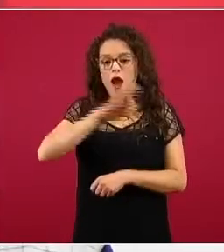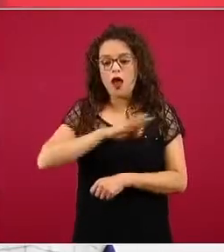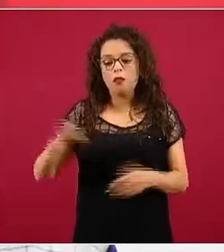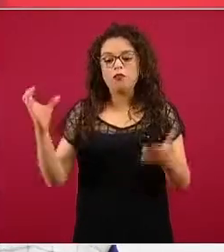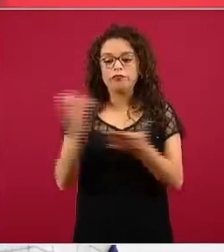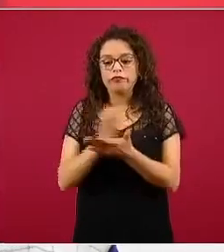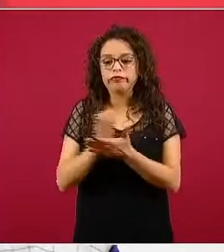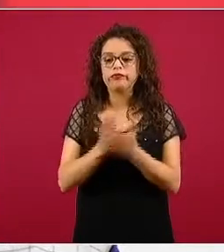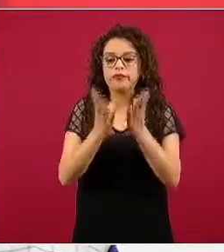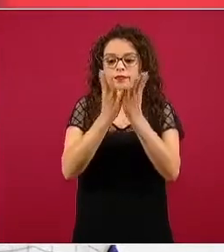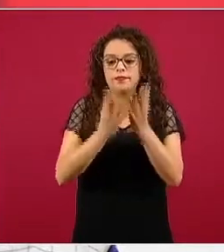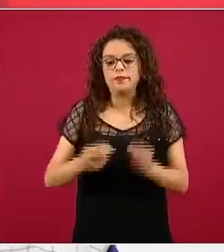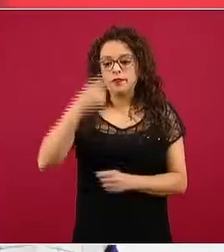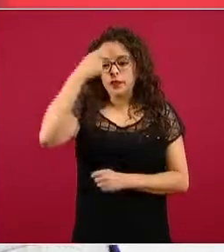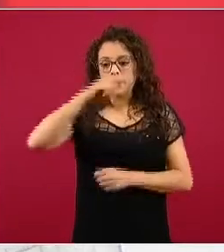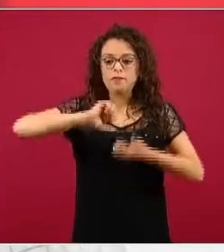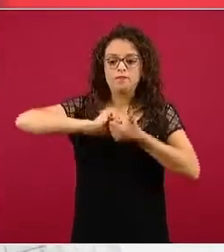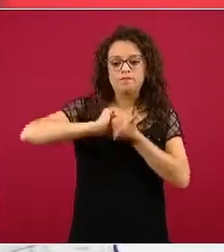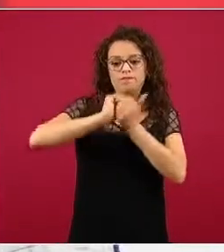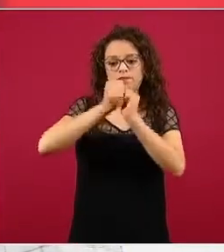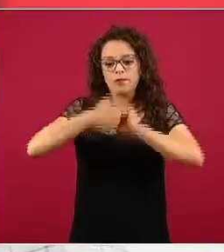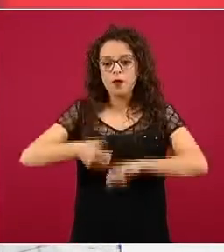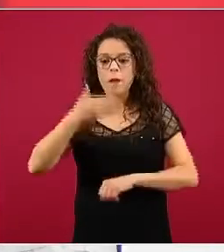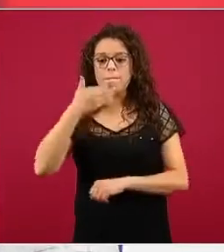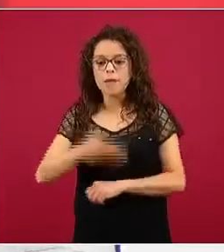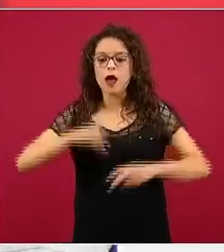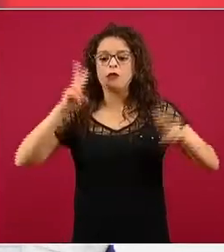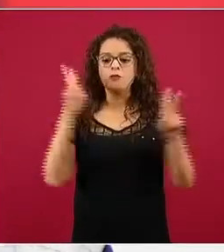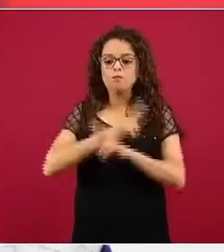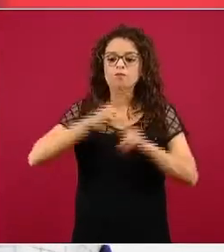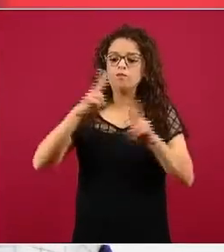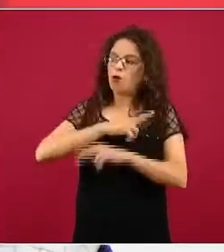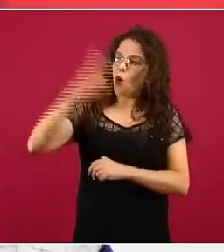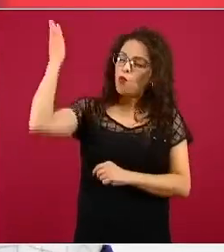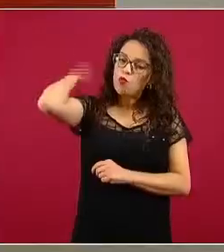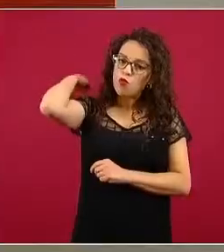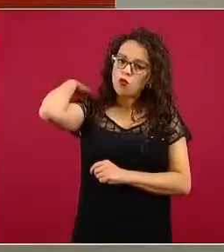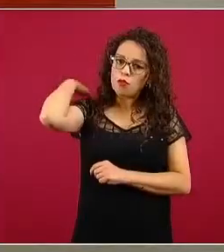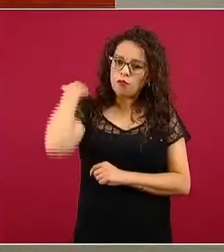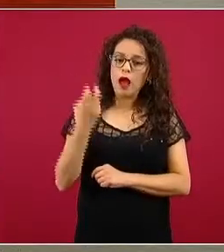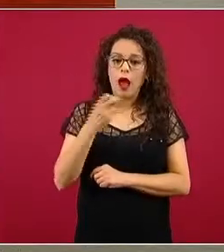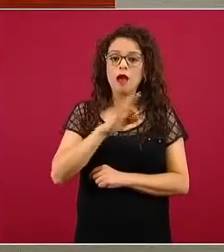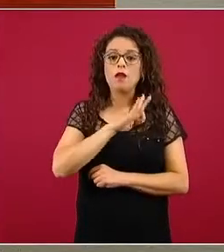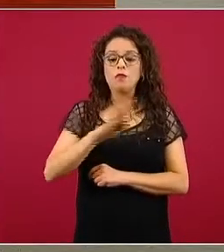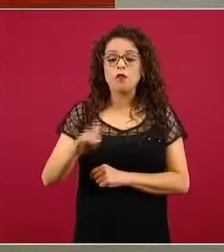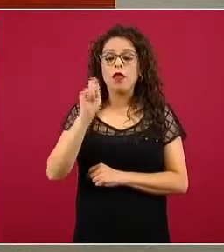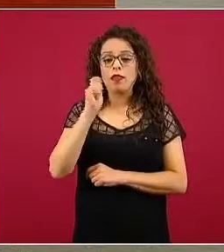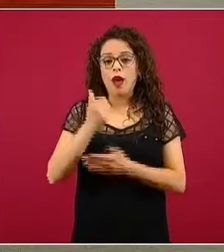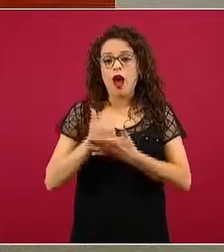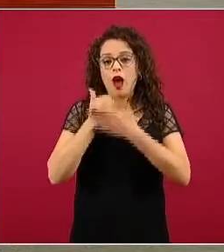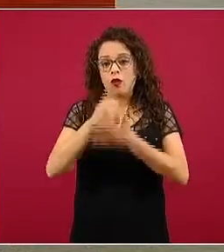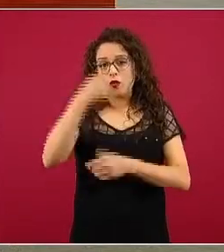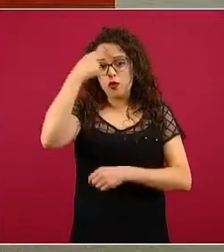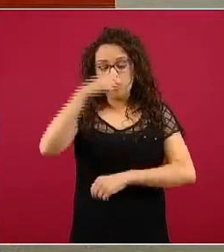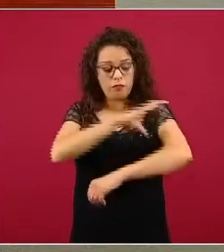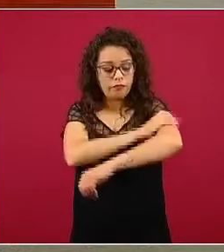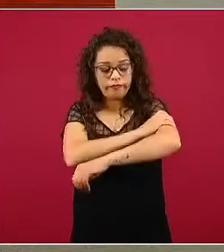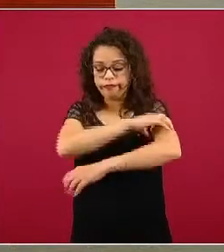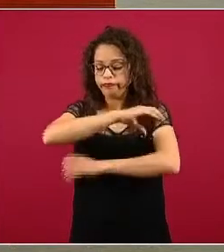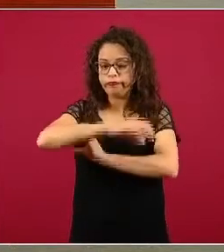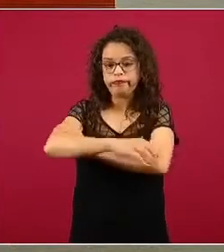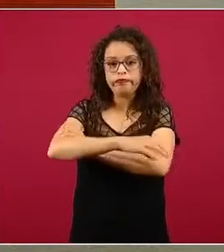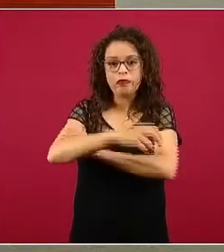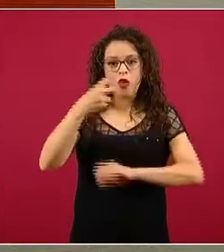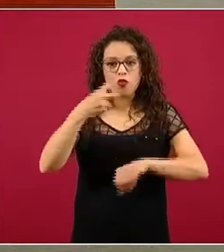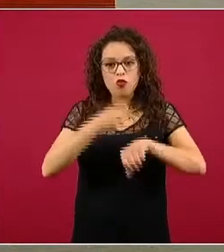capacidad pulmonar y reforzar nuevamente la musculatura que está involucrada en expandir